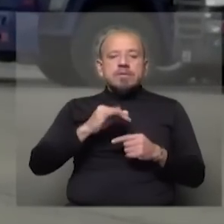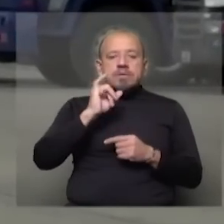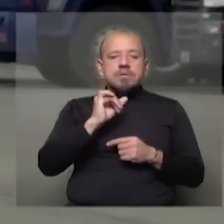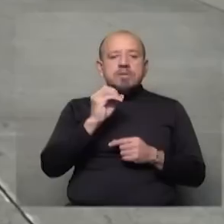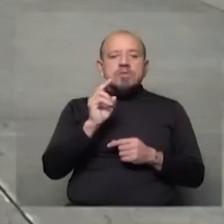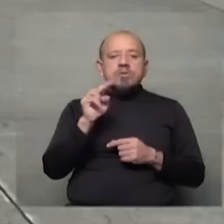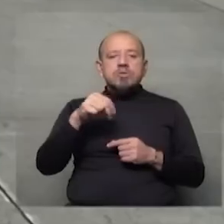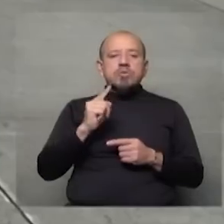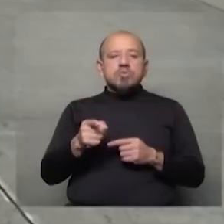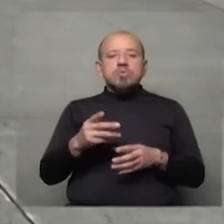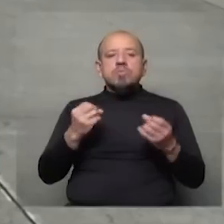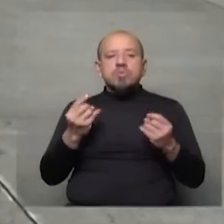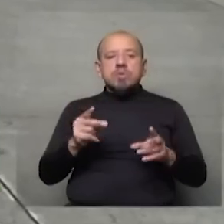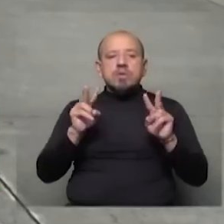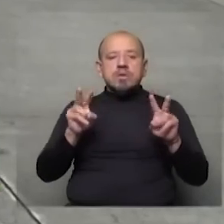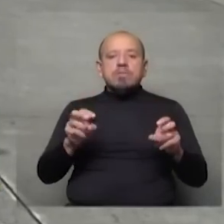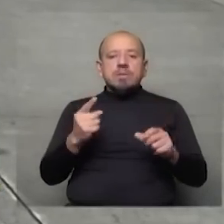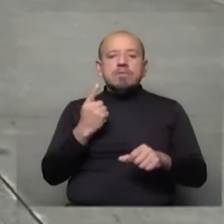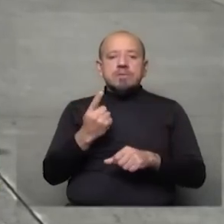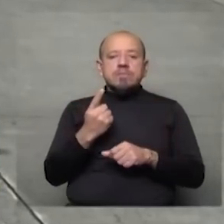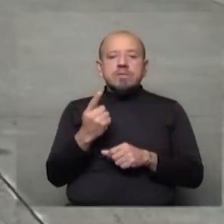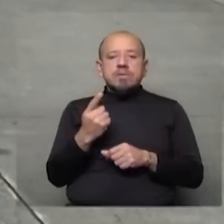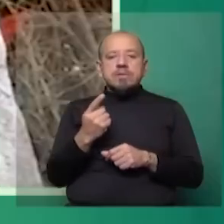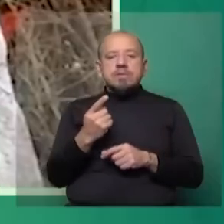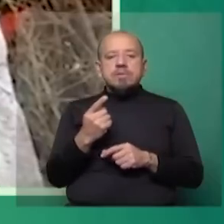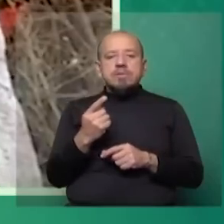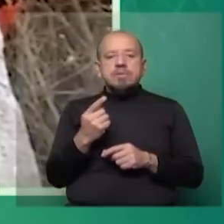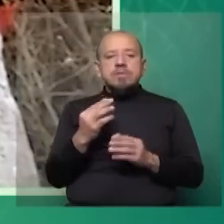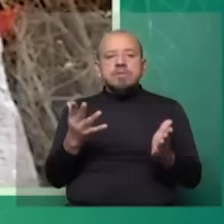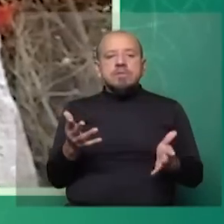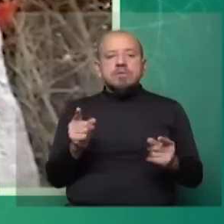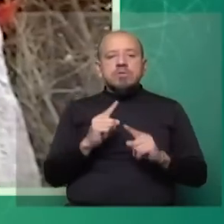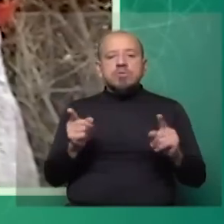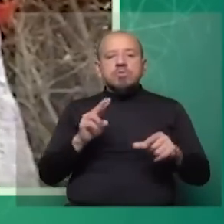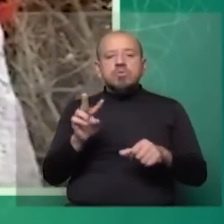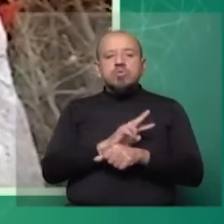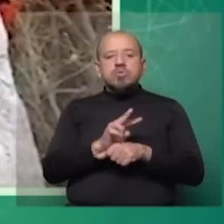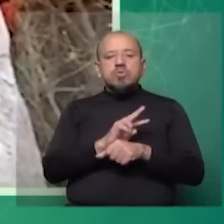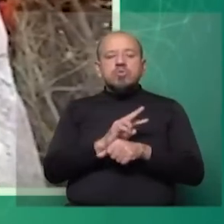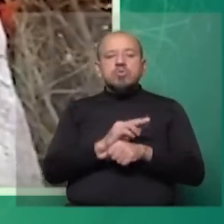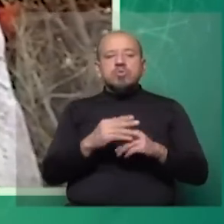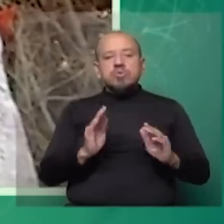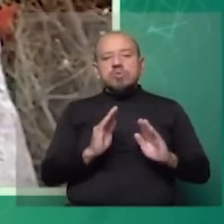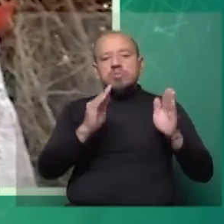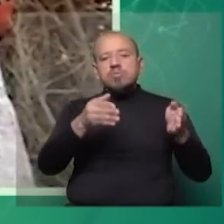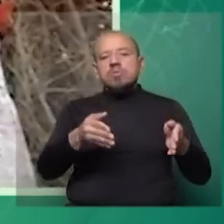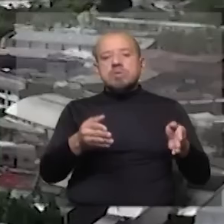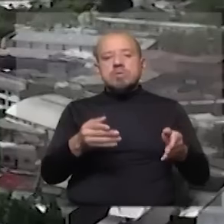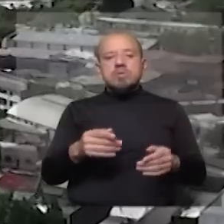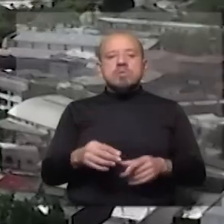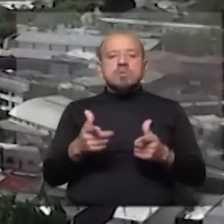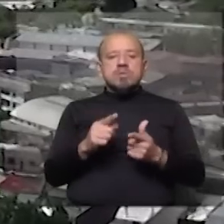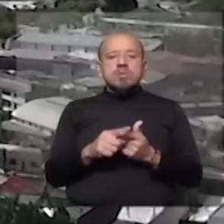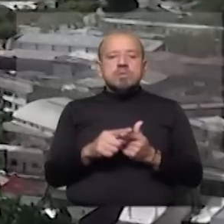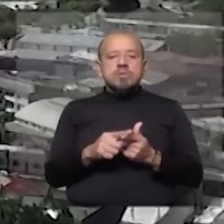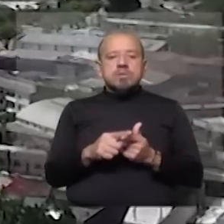adherimos Porque el tema principal que es Obviamente que son los no controles que se realizan en el puente los mínimos controles ante